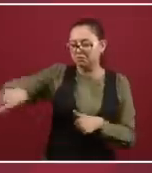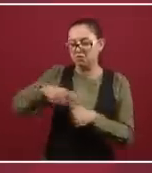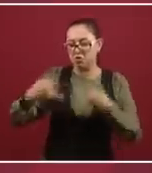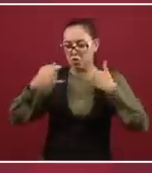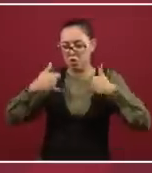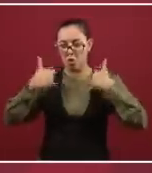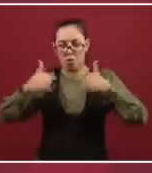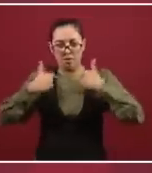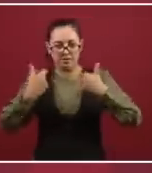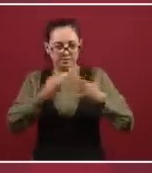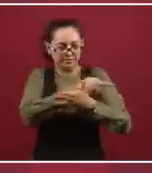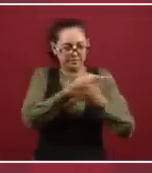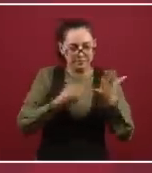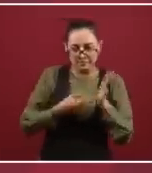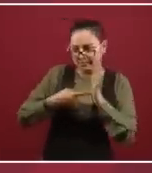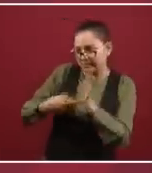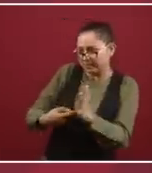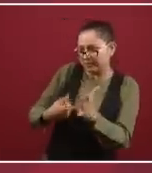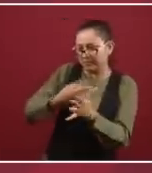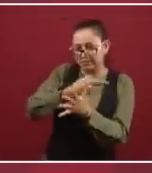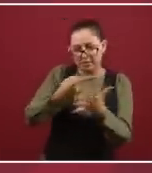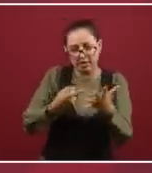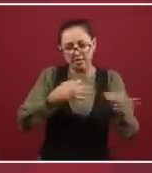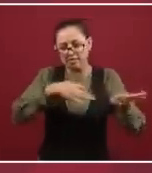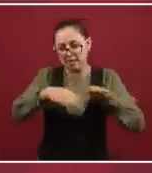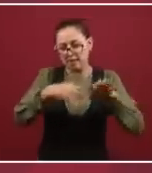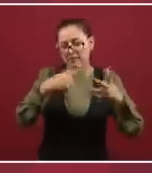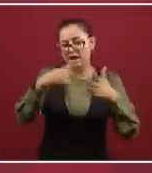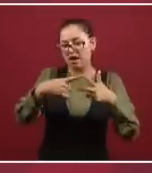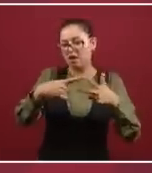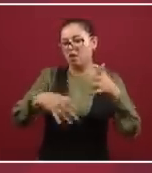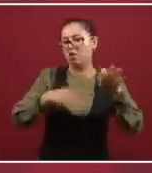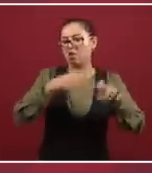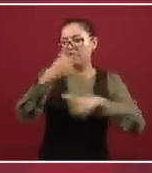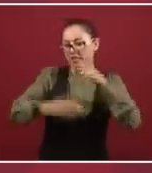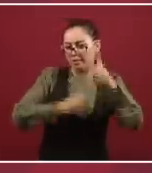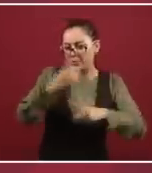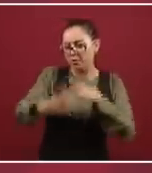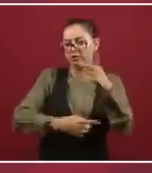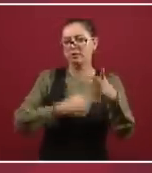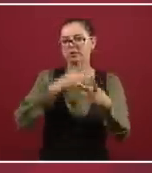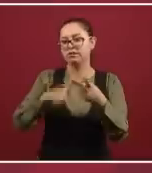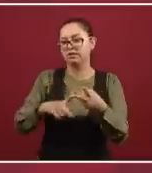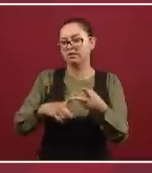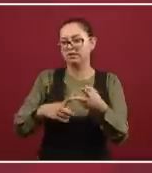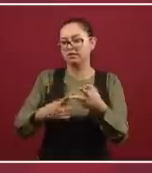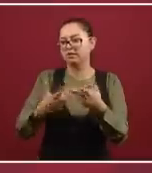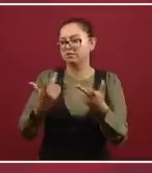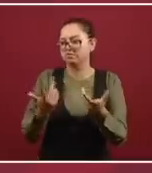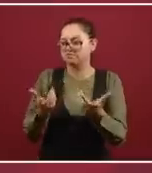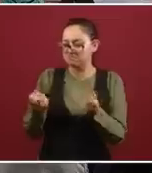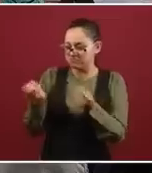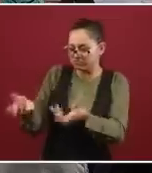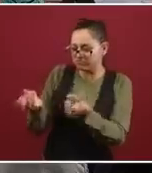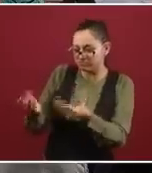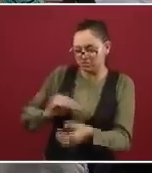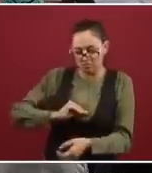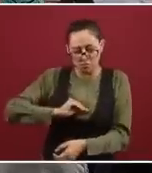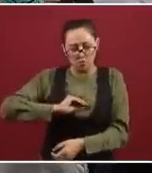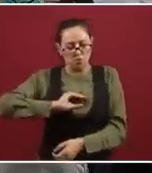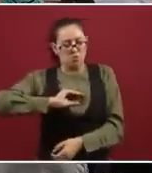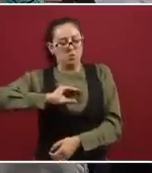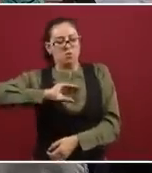jóvenes de trabajo, deporte, del fortalecimiento de la autoestima,